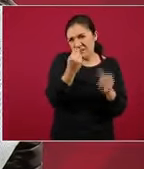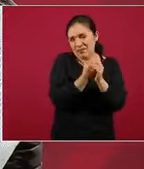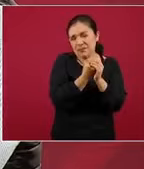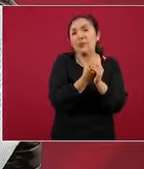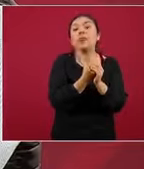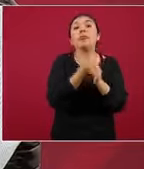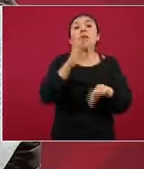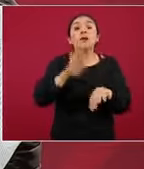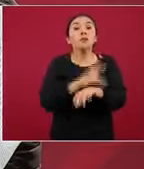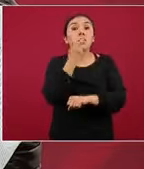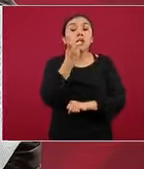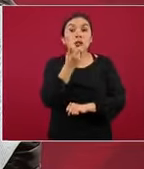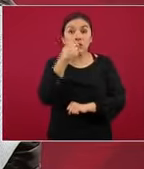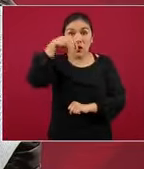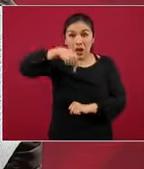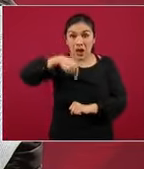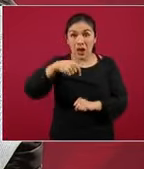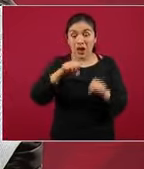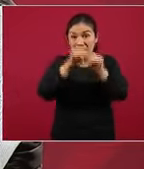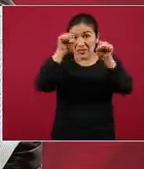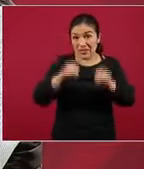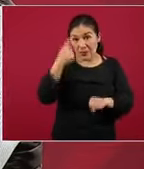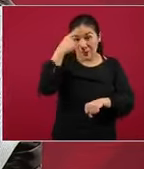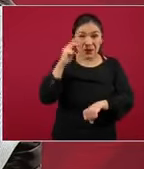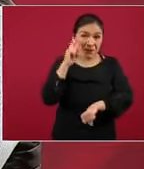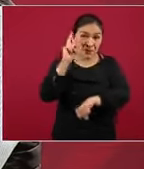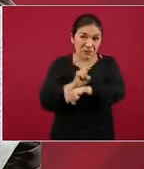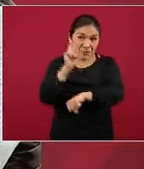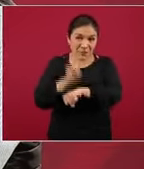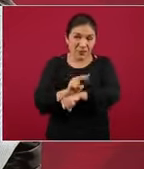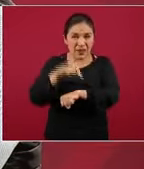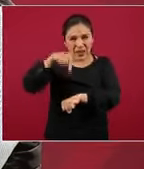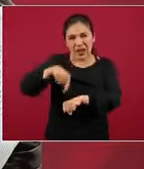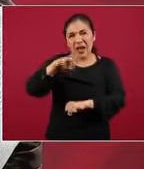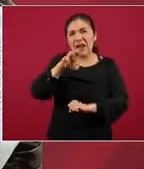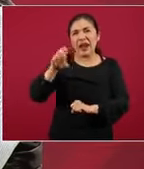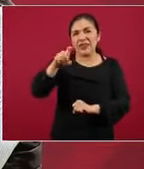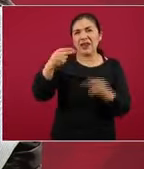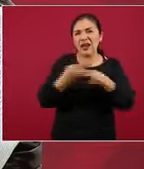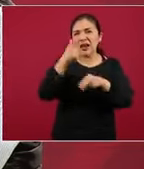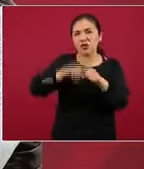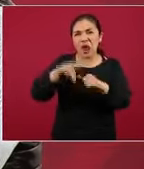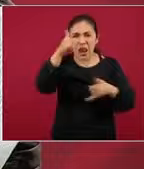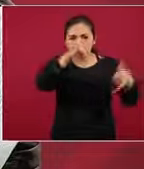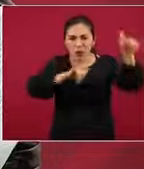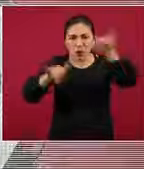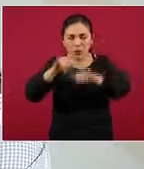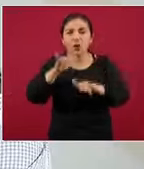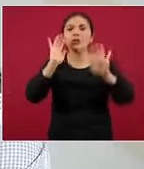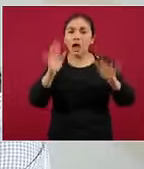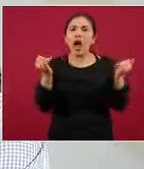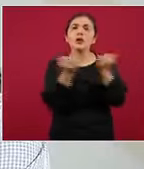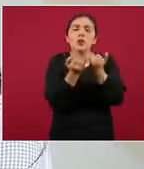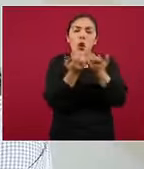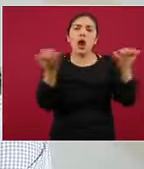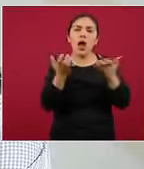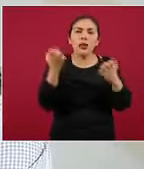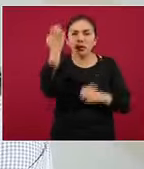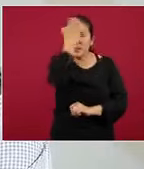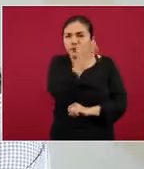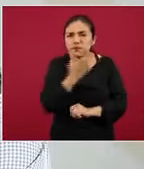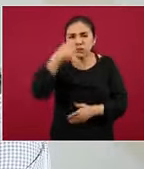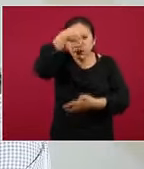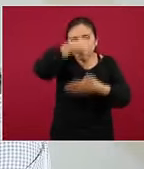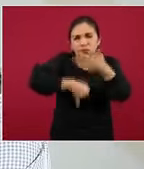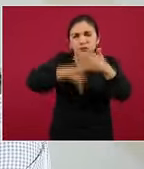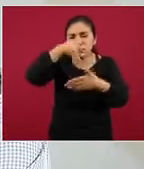tanto, ya nuestro sistema o nuestra red nacional de laboratorios va también a estar realizando a